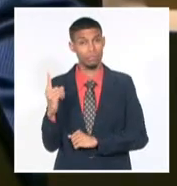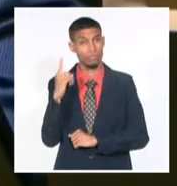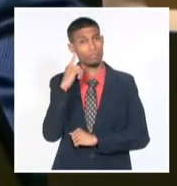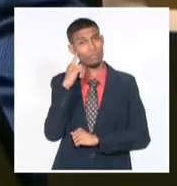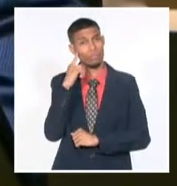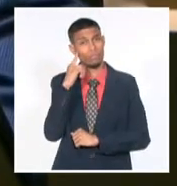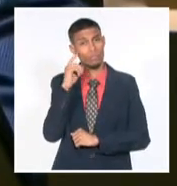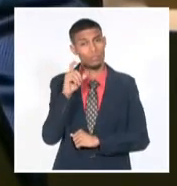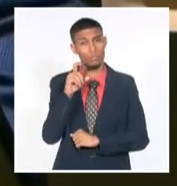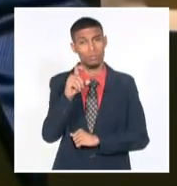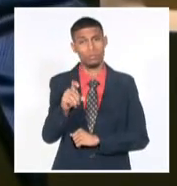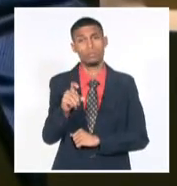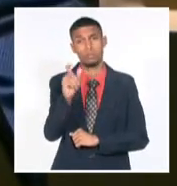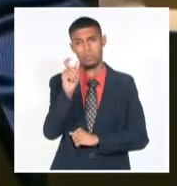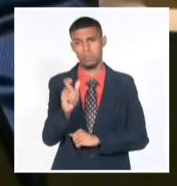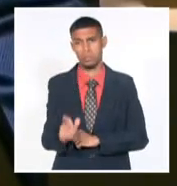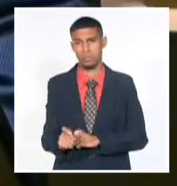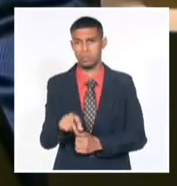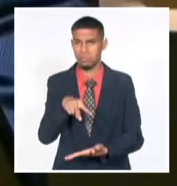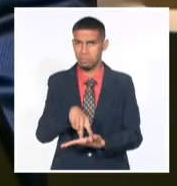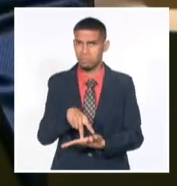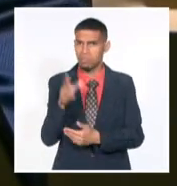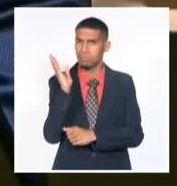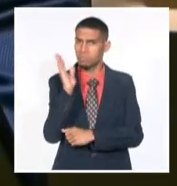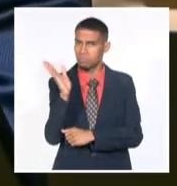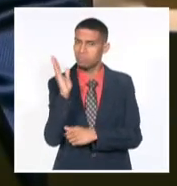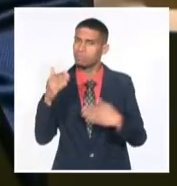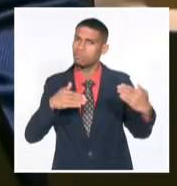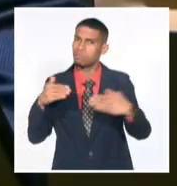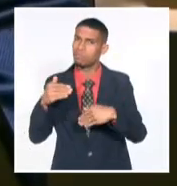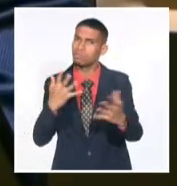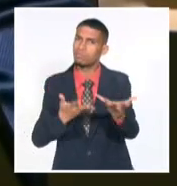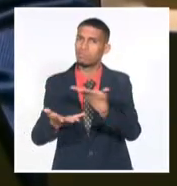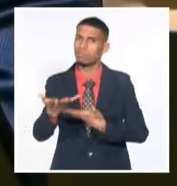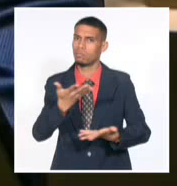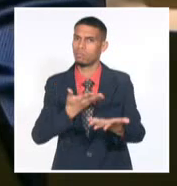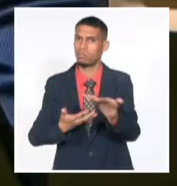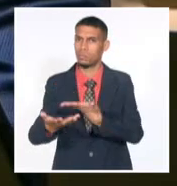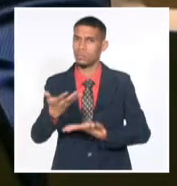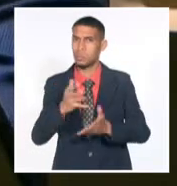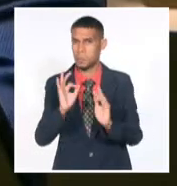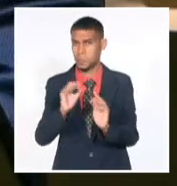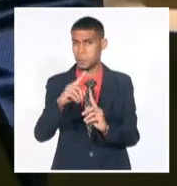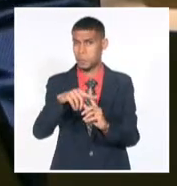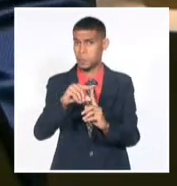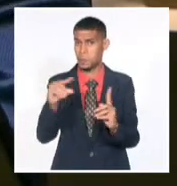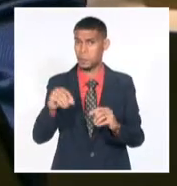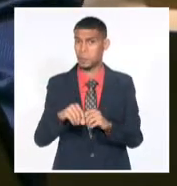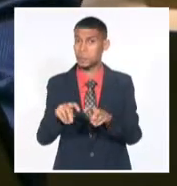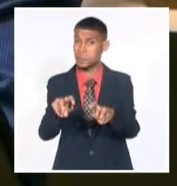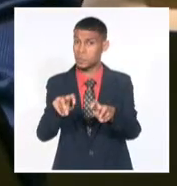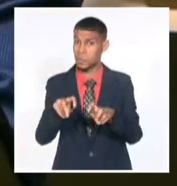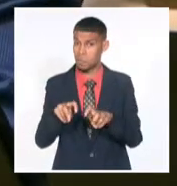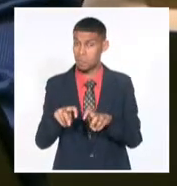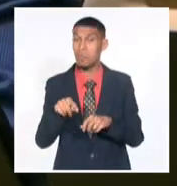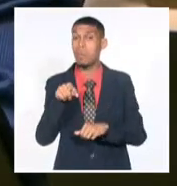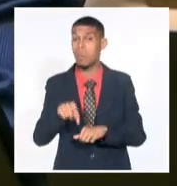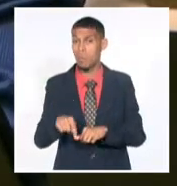orador que ha participado en el debate bajo este tema. La Asamblea pasará ahora a tomar una